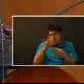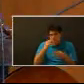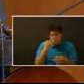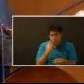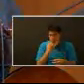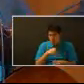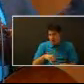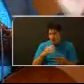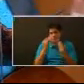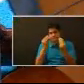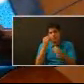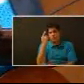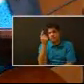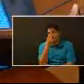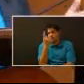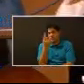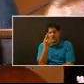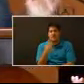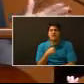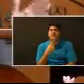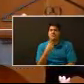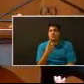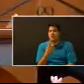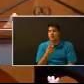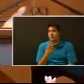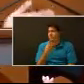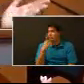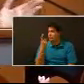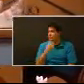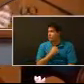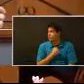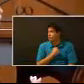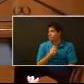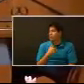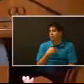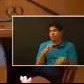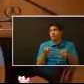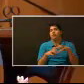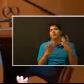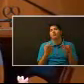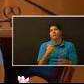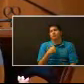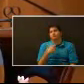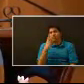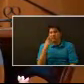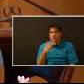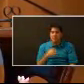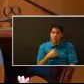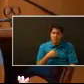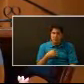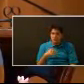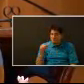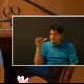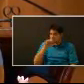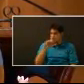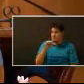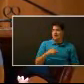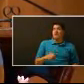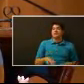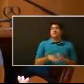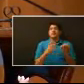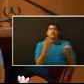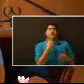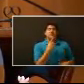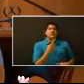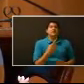él, Dios mío, pero ¿y cómo voy a hacer yo esto si mira cómo estoy? Y entonces le dice, ay